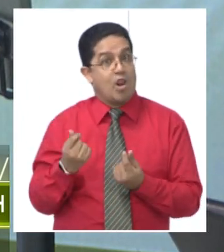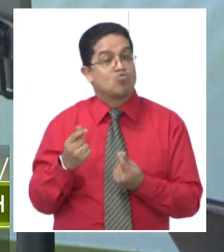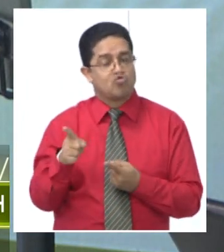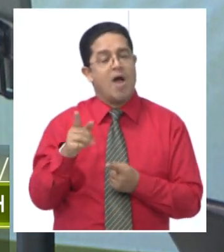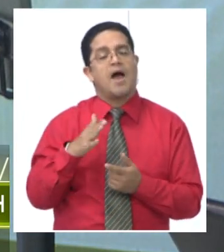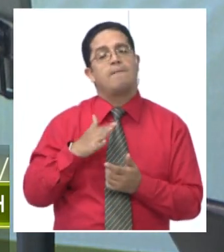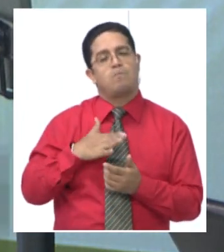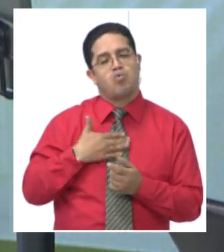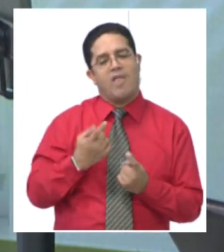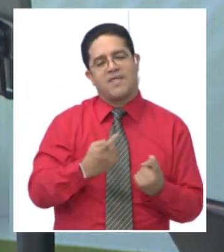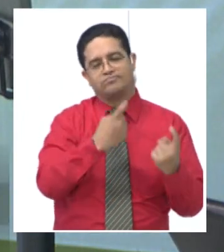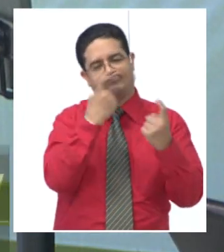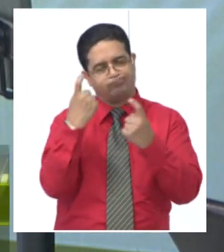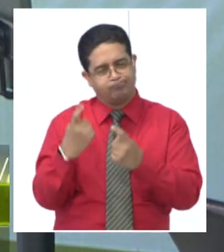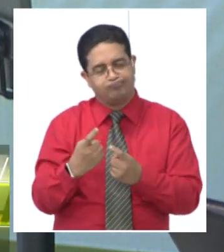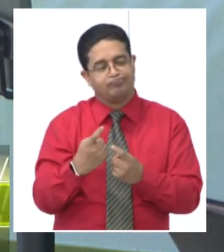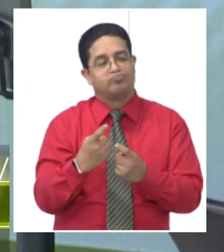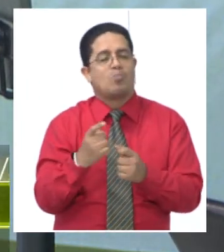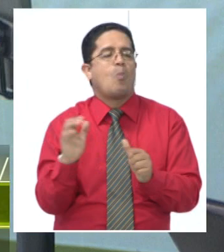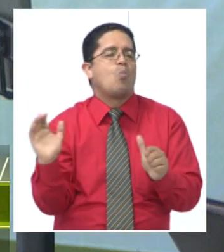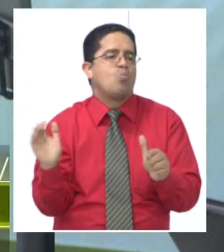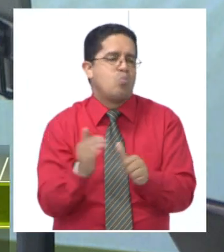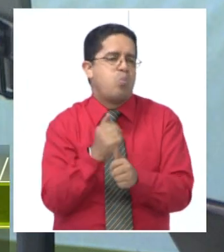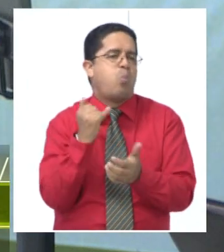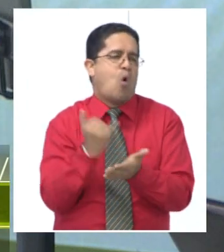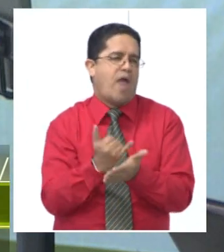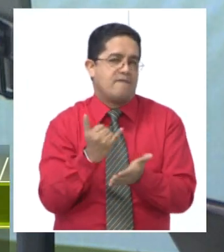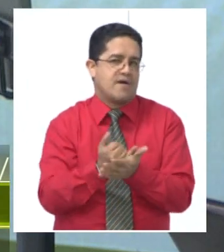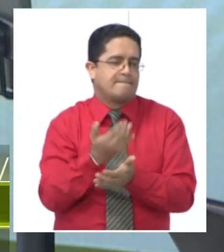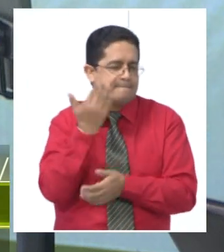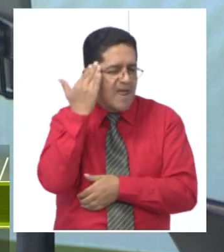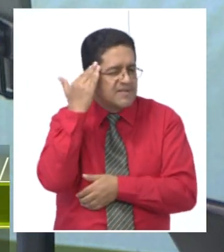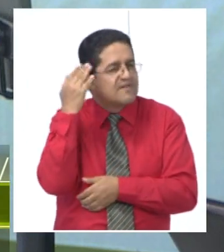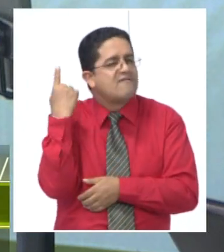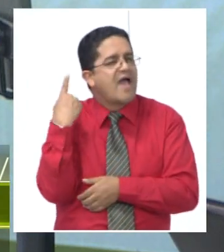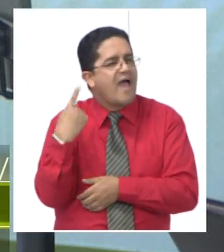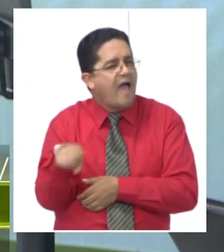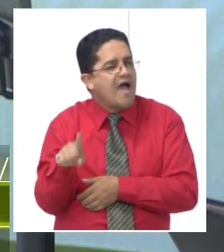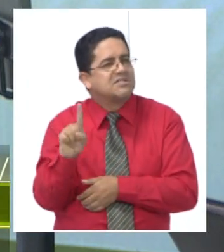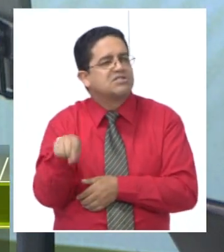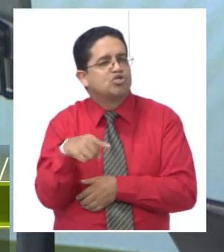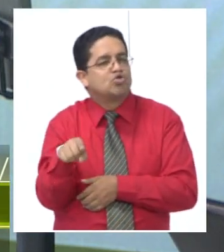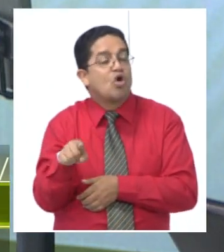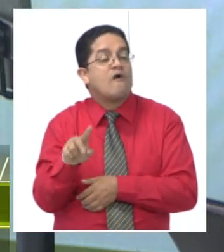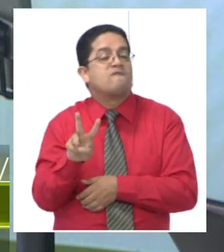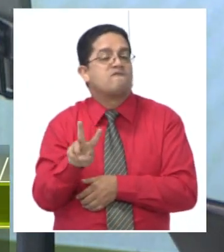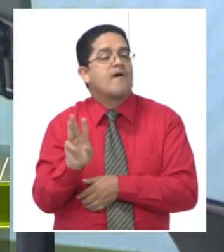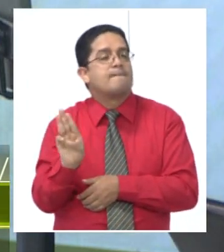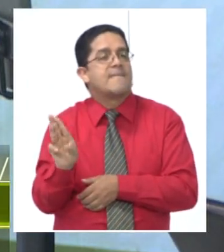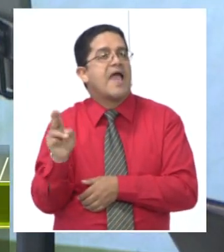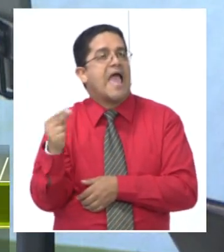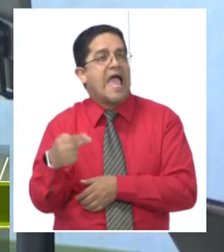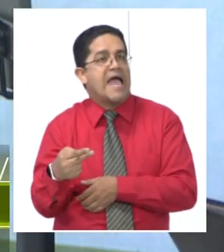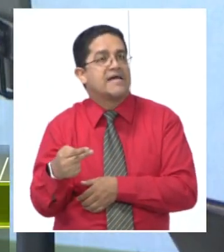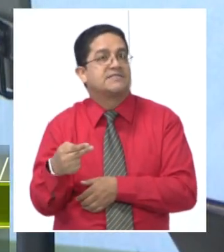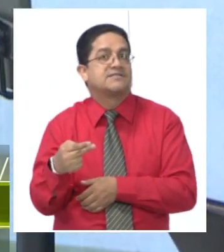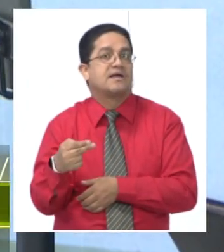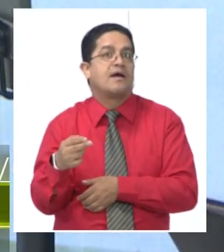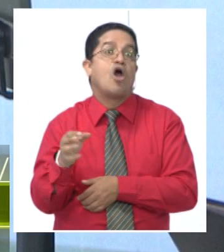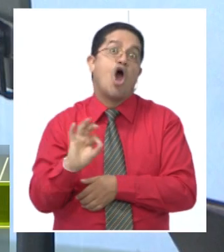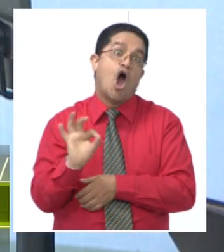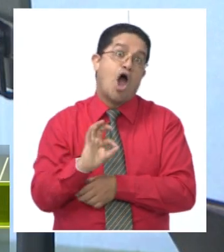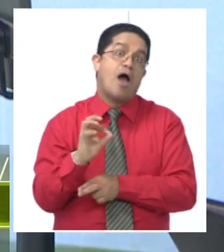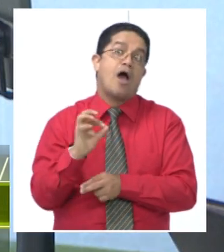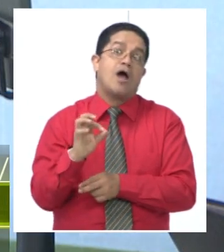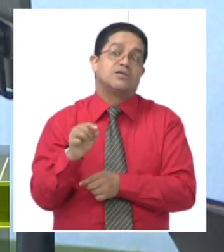de BPH por prueba de DNA para saber si el BPH está presente y muchas pruebas nos dicen incluso si ese BPH es de alto riesgo, bajo riesgo